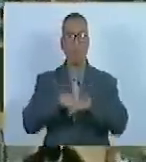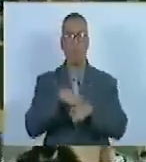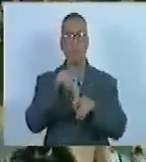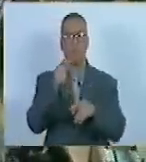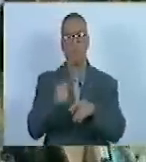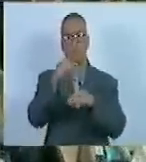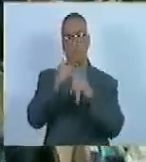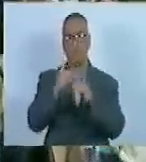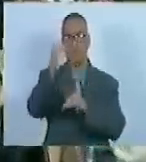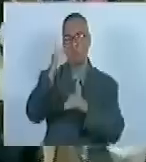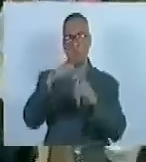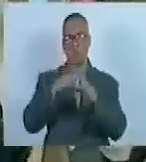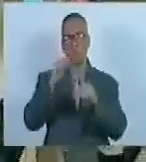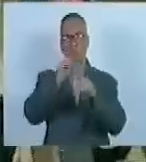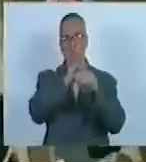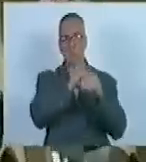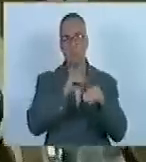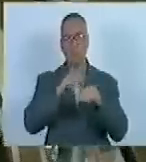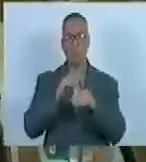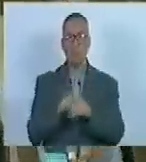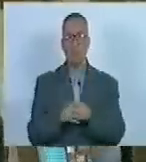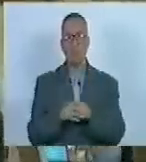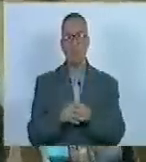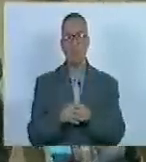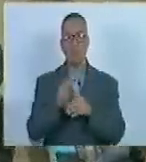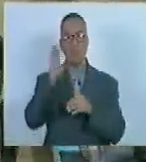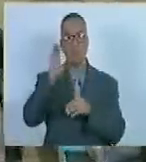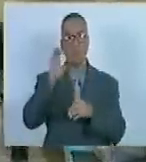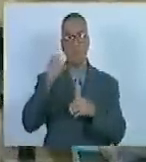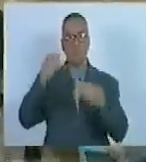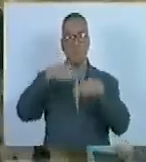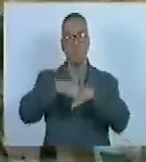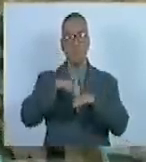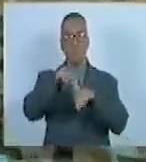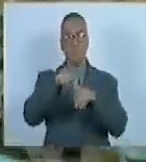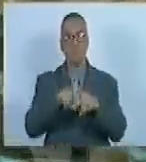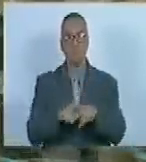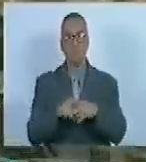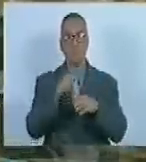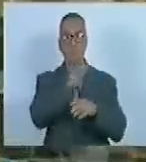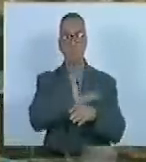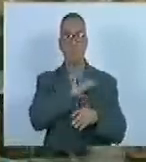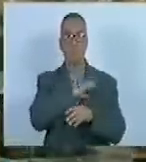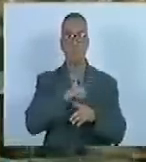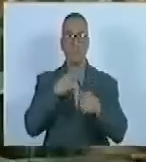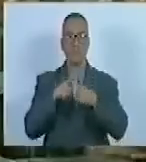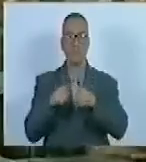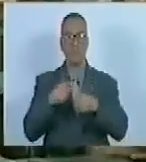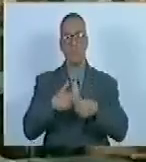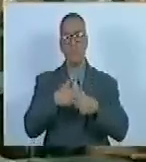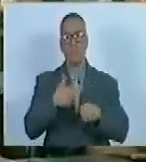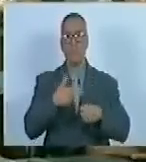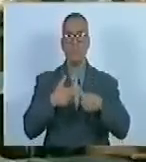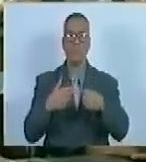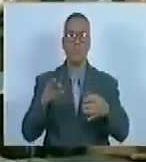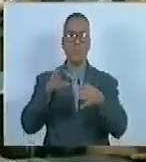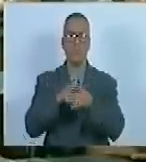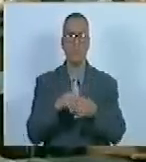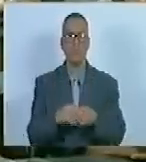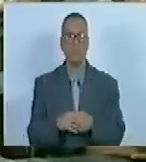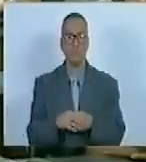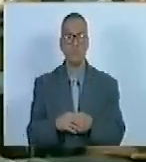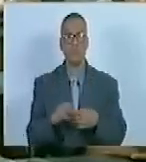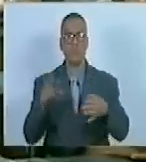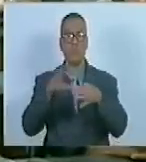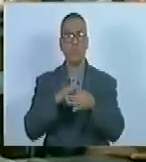alto de todo ese continente. Un país que integra además la Organización de los Países Exportadores de Petróleo, es decir, nos unen